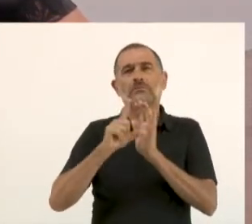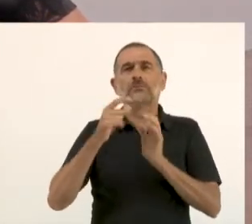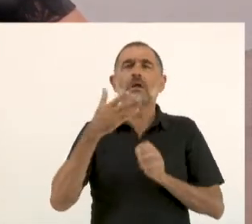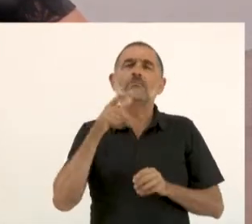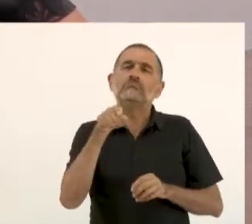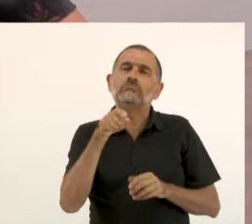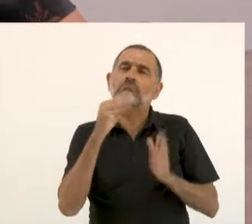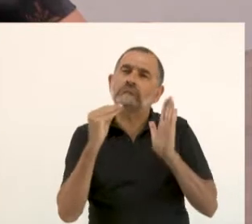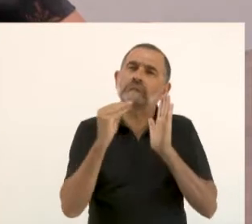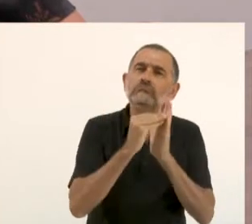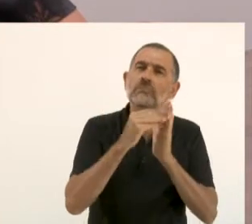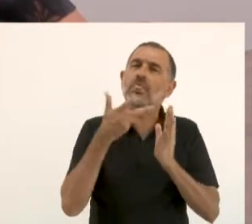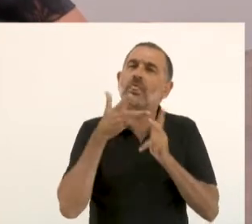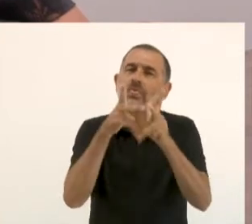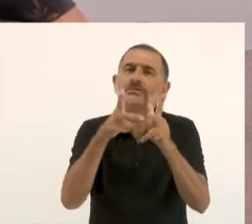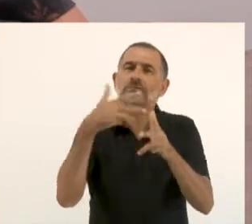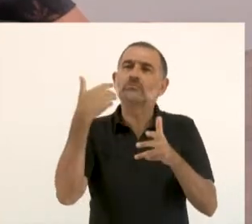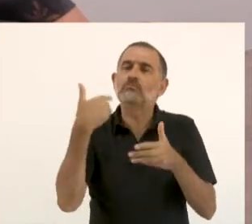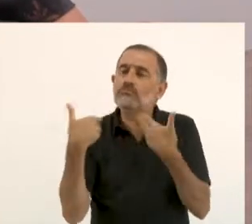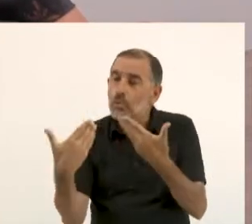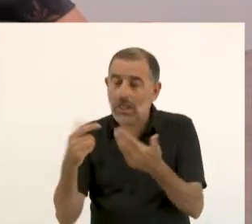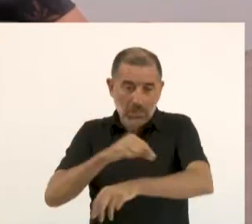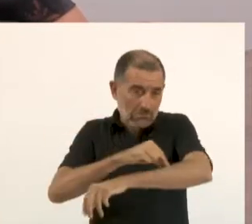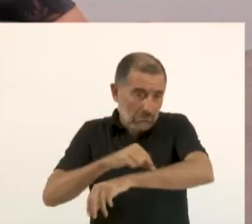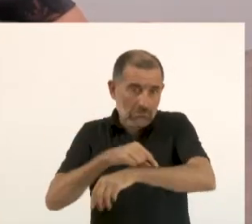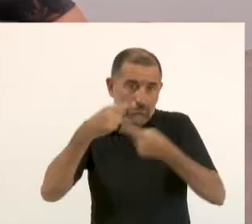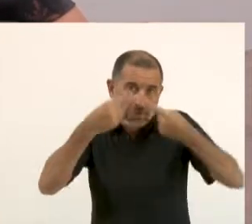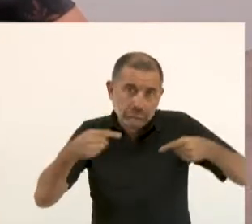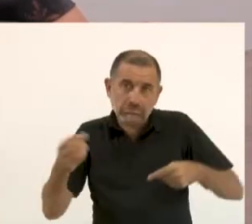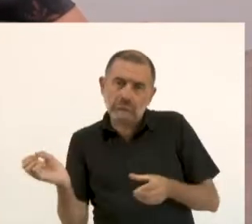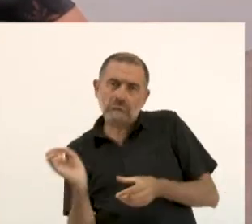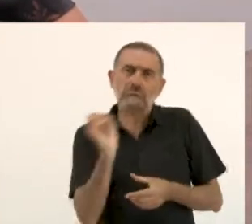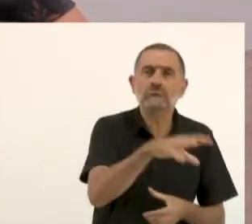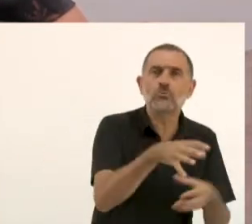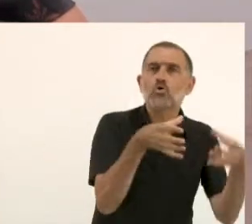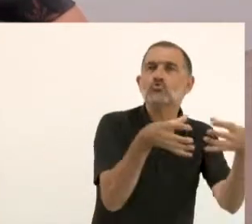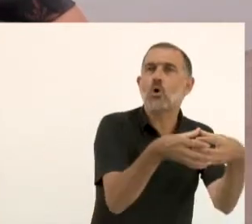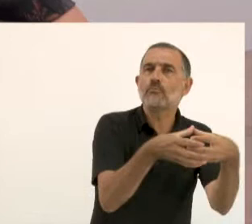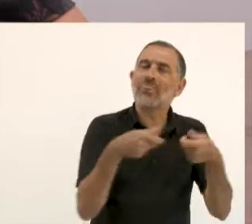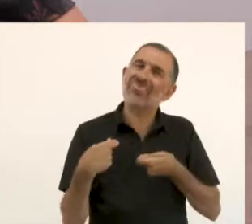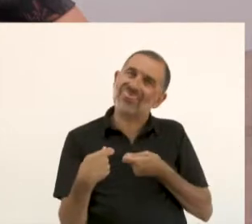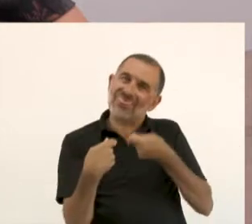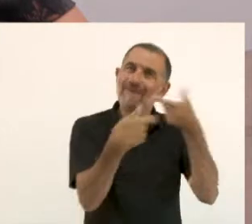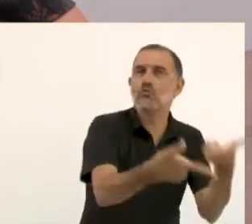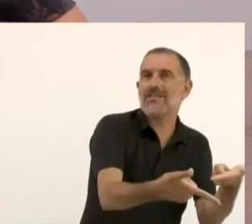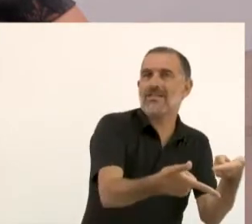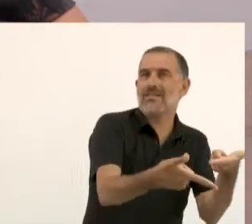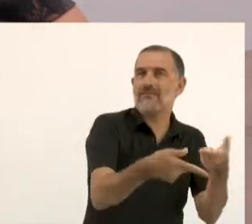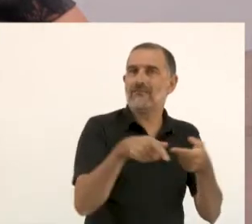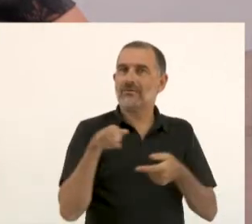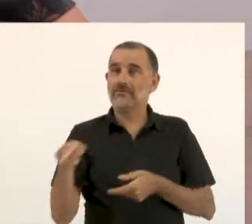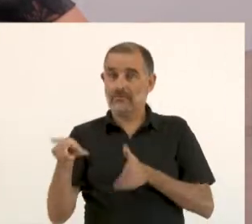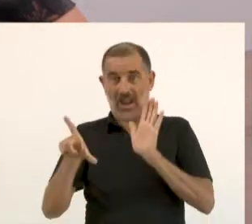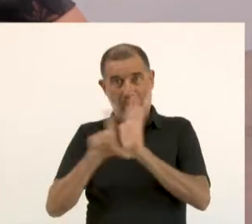de restitución de restos óseos que adhiere a la ley nacional con el agregado de que no solamente son